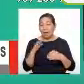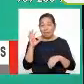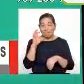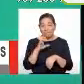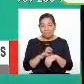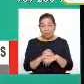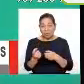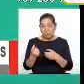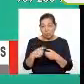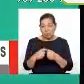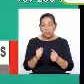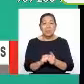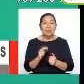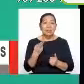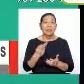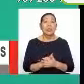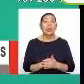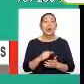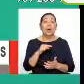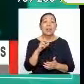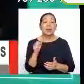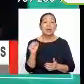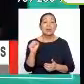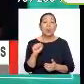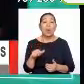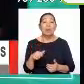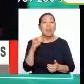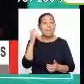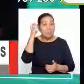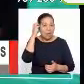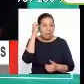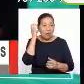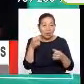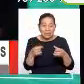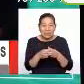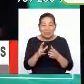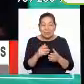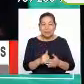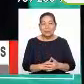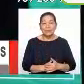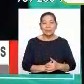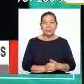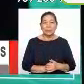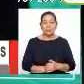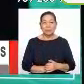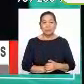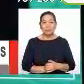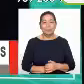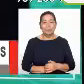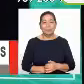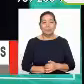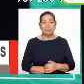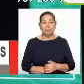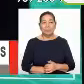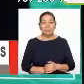de los integrantes de la banda criminal Los Gallegos de San Juan de Miraflores. Pase el video, por favor.